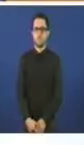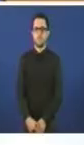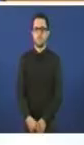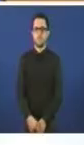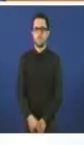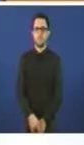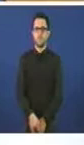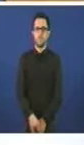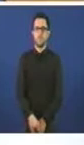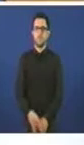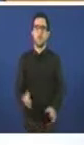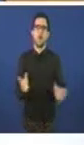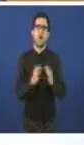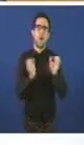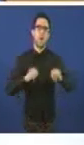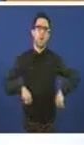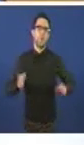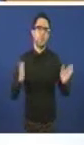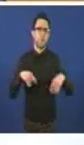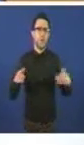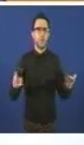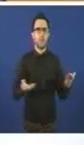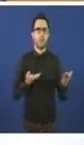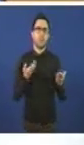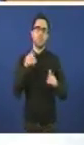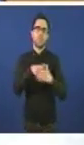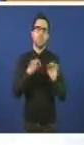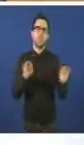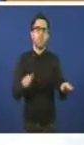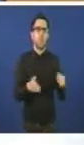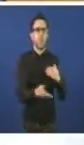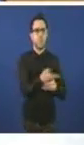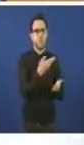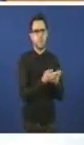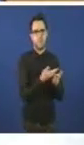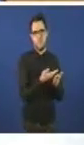agotamos tal como fue presentada por el grupo parlamentario de bloque nacionalista votamos